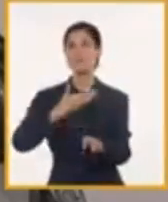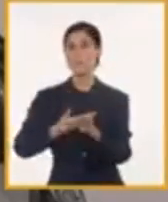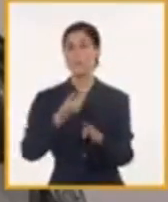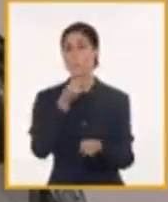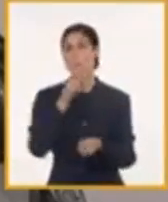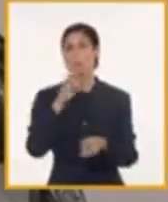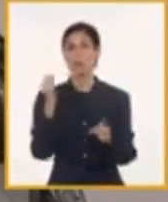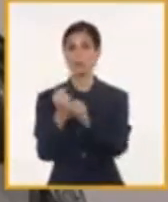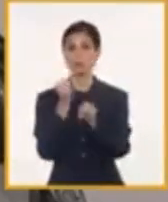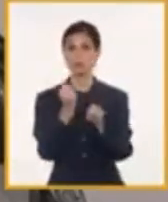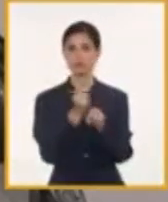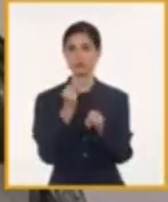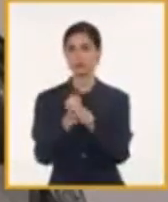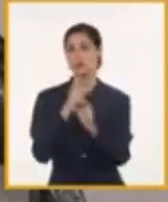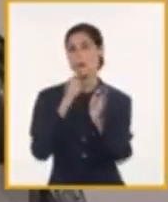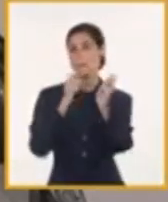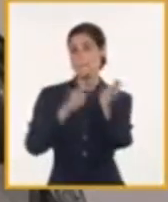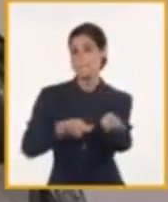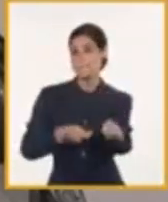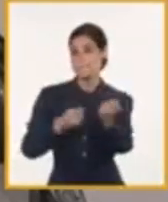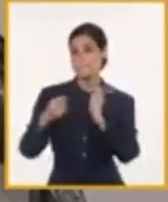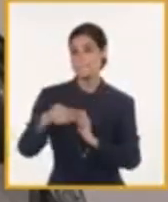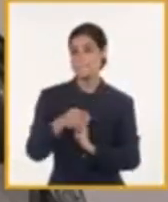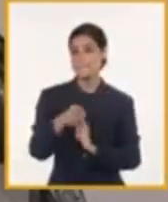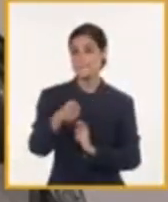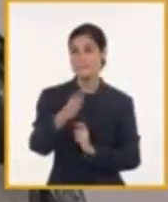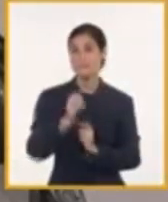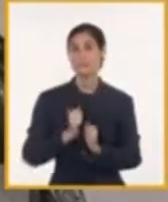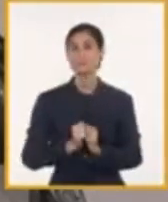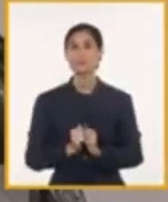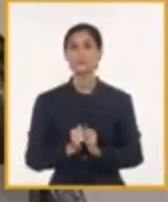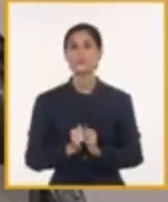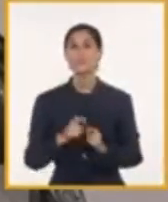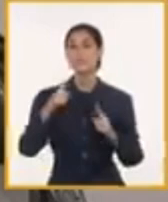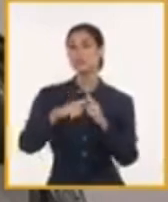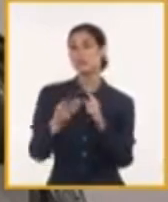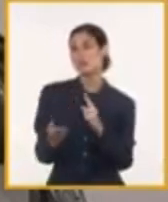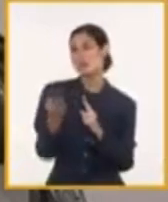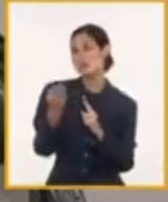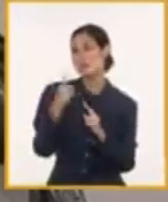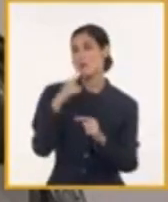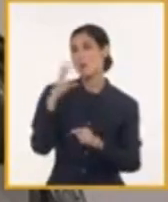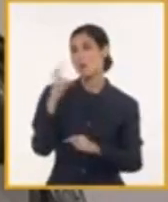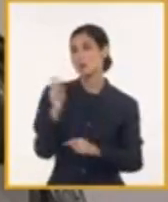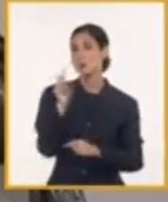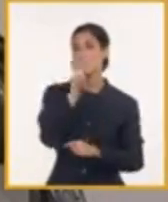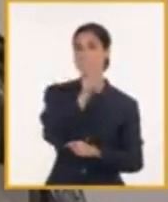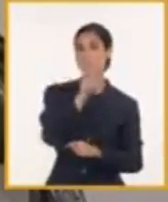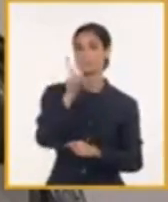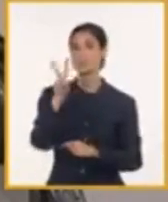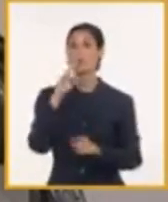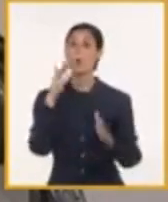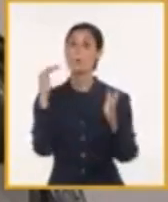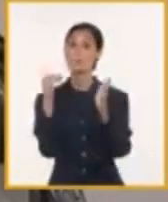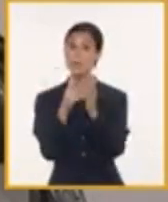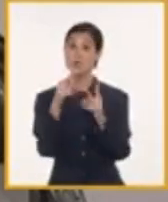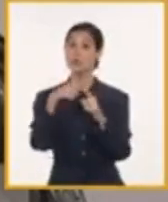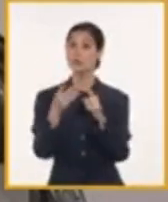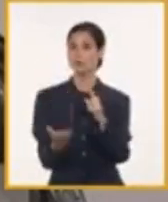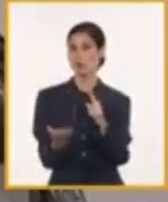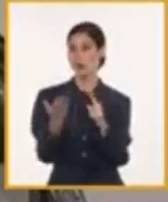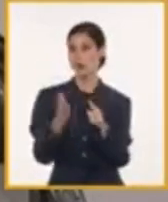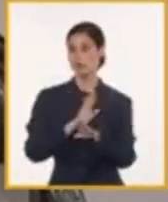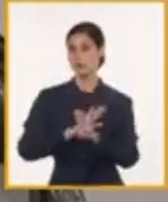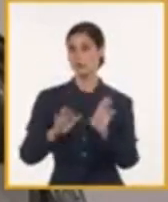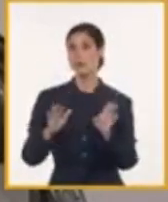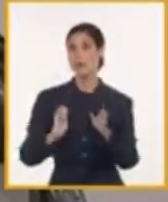aproximadamente un potencial máximo sostenible que asciende a unas 22.000 toneladas. El presidente explicaba que en el presente año nosotros nos